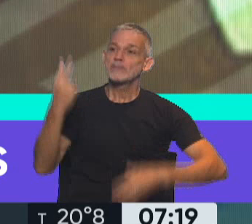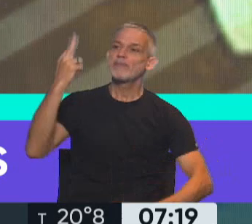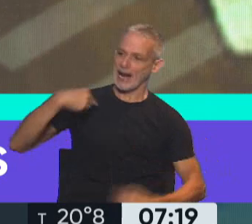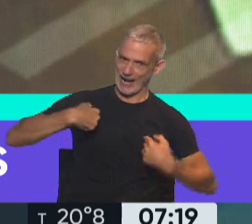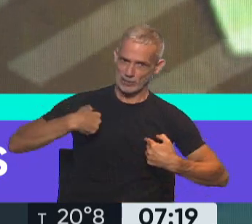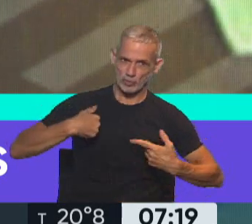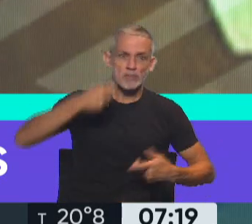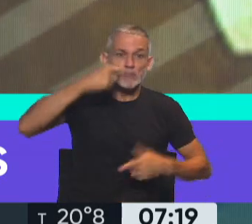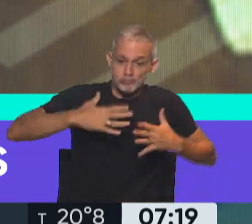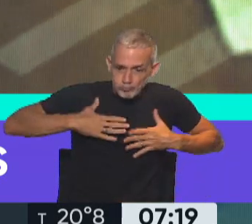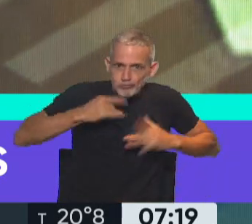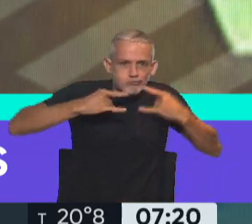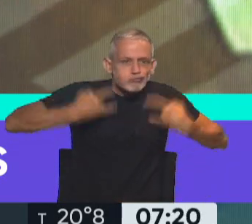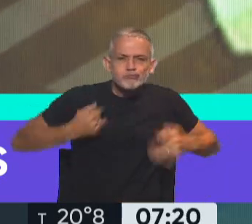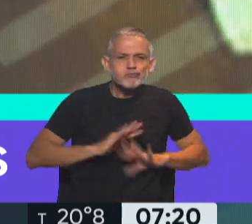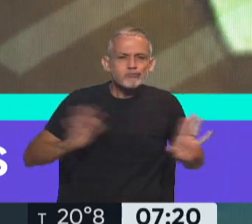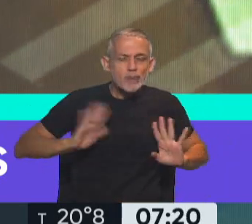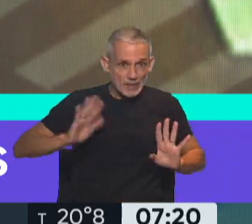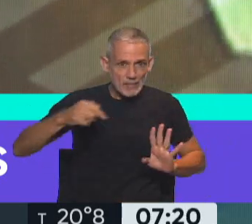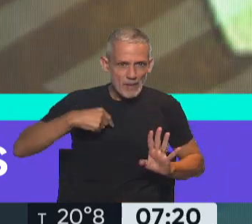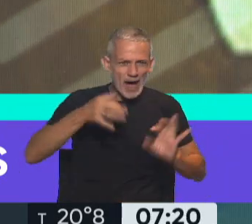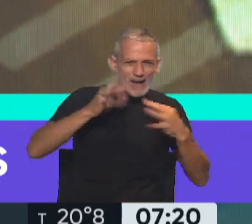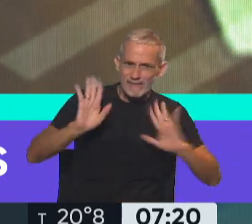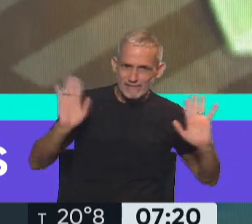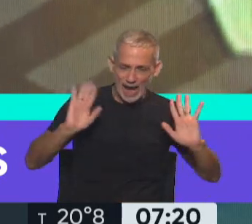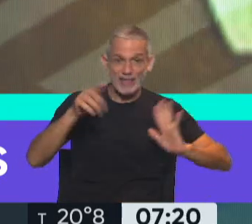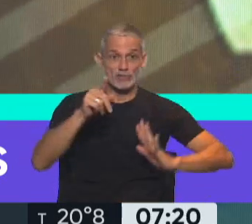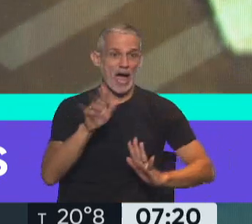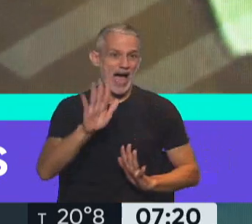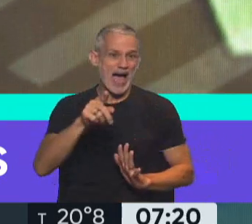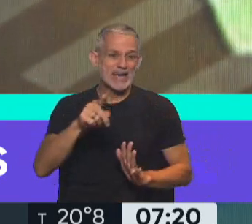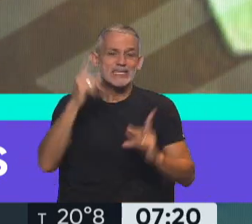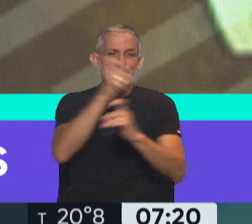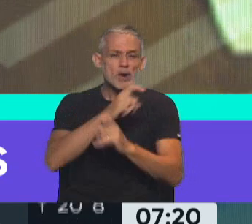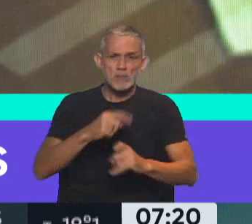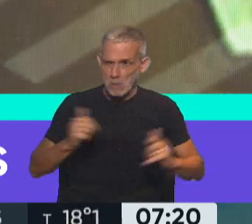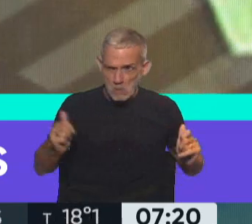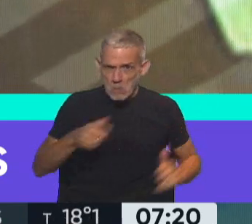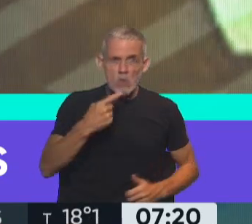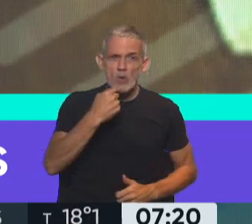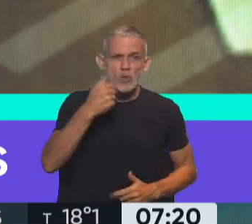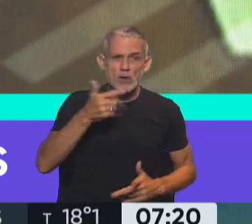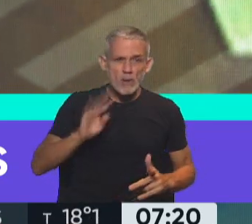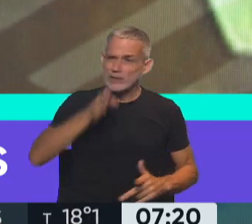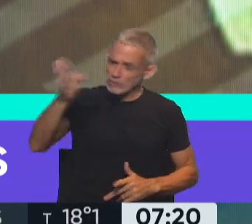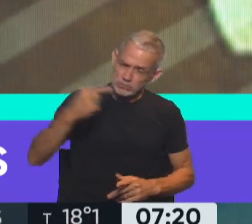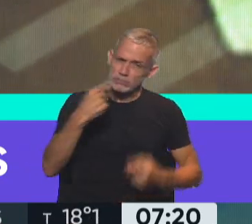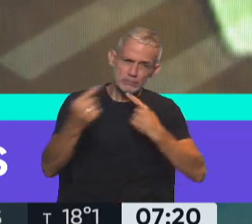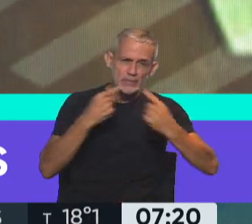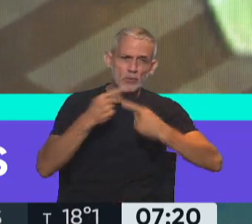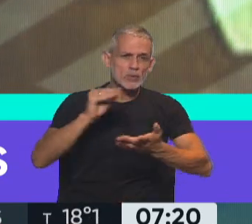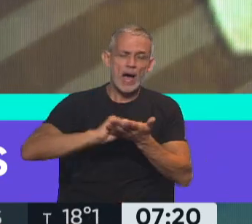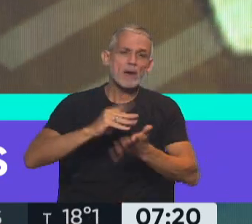razón. Pero si tiene alguna consecuencia de este tipo, de esta naturaleza, no tenga ninguna duda, vaya a consultar